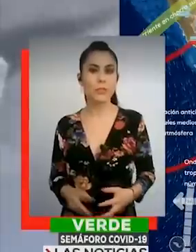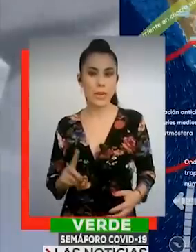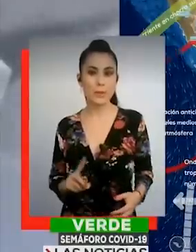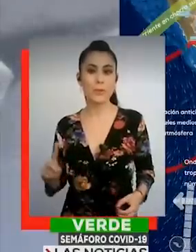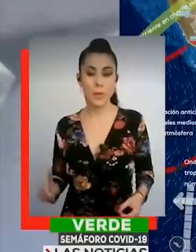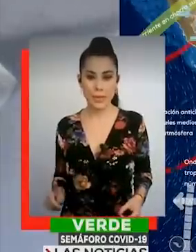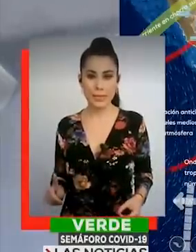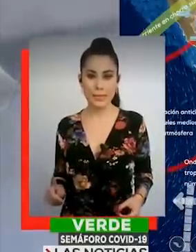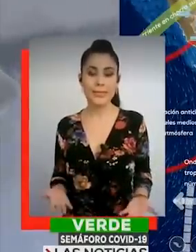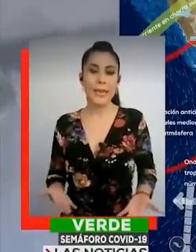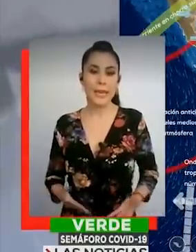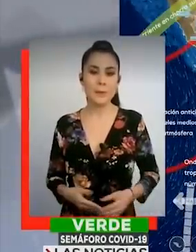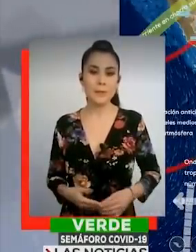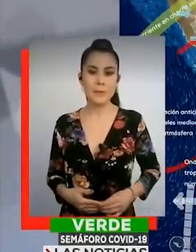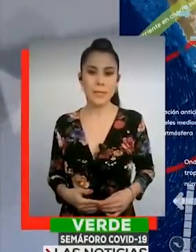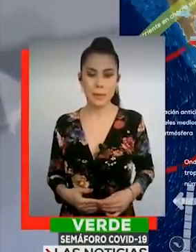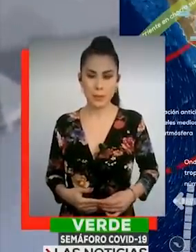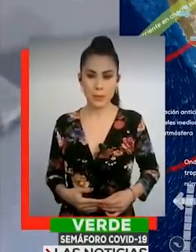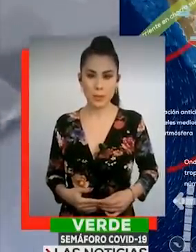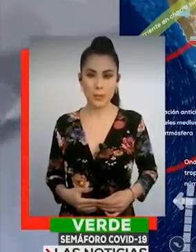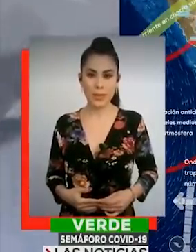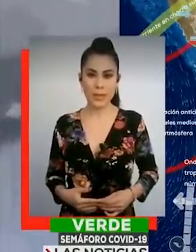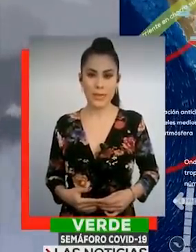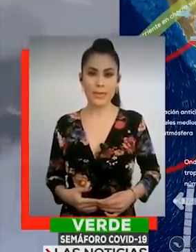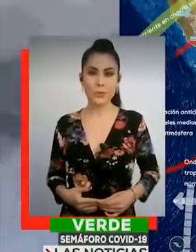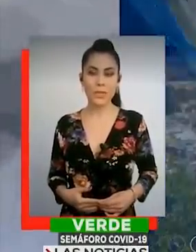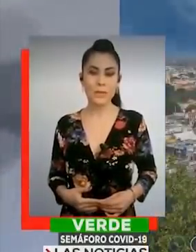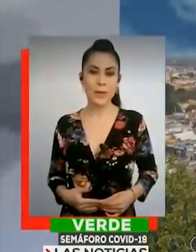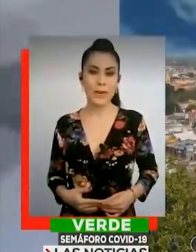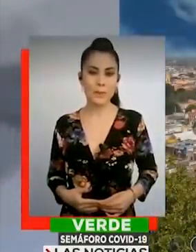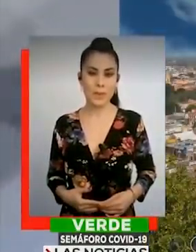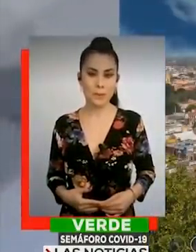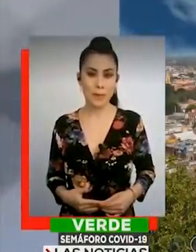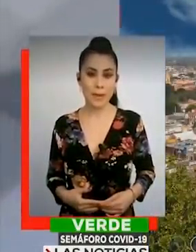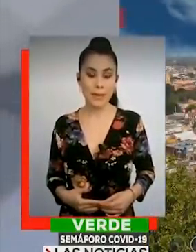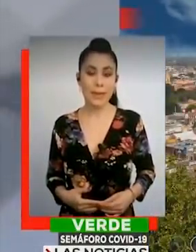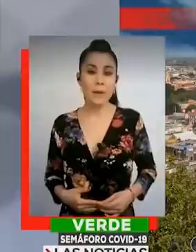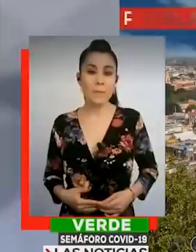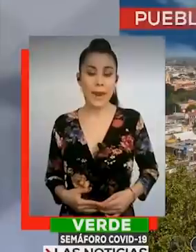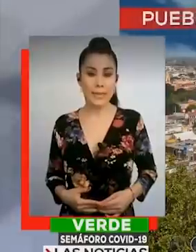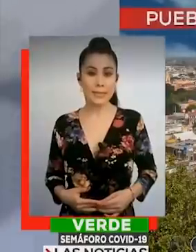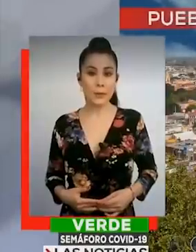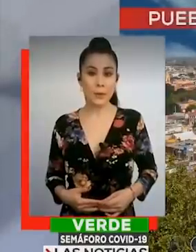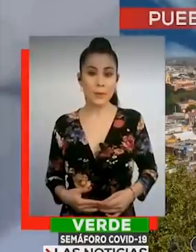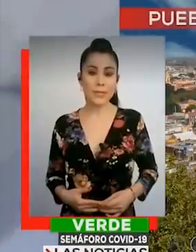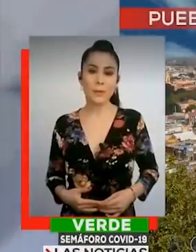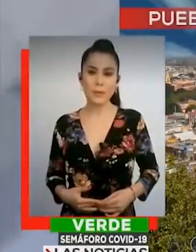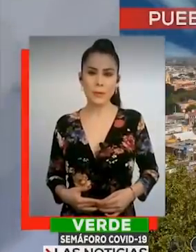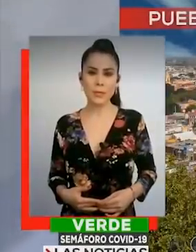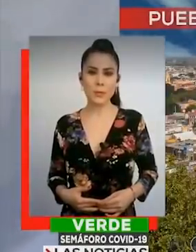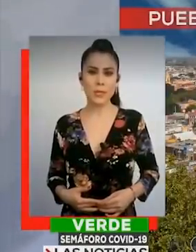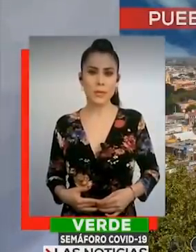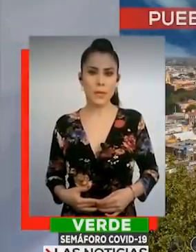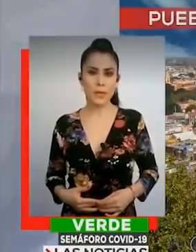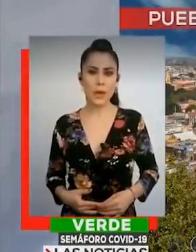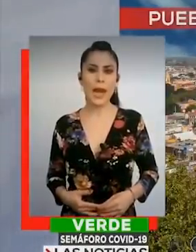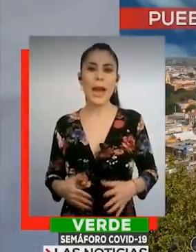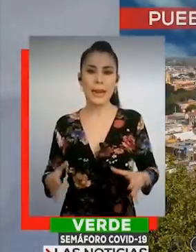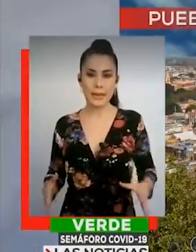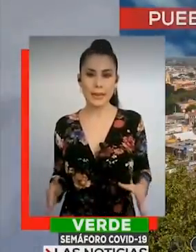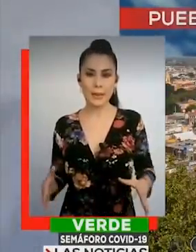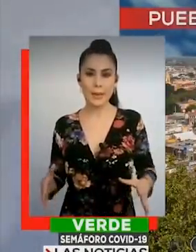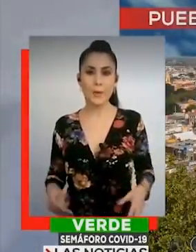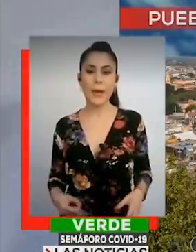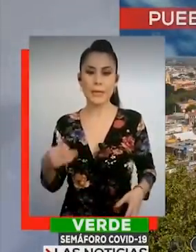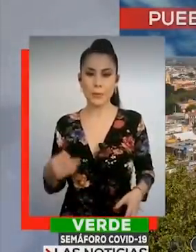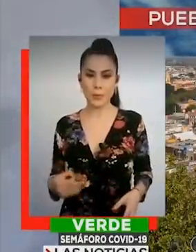importantes no tirar basura en las calles y vamos a revisar el pronóstico a detalle qué sucede para la capital poblana para este jueves al momento tenemos una temperatura